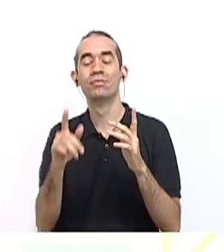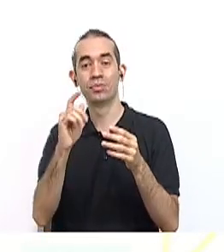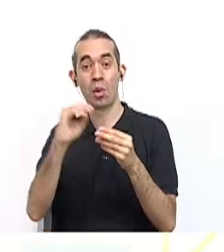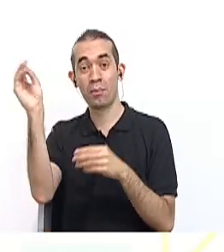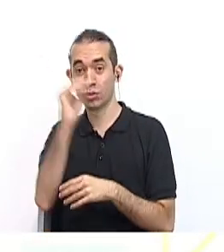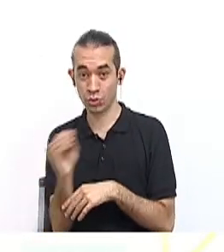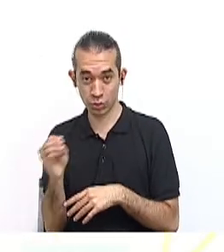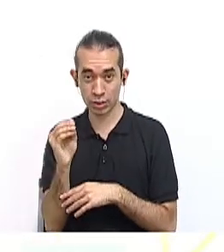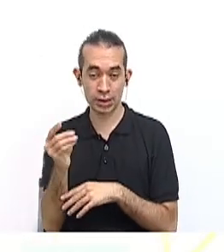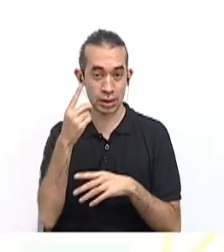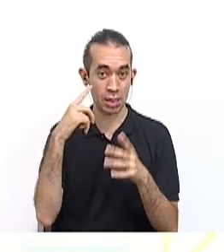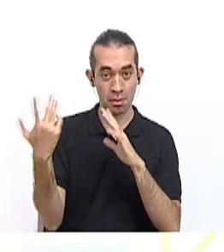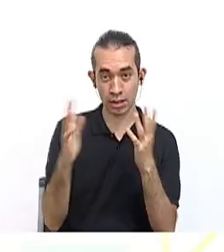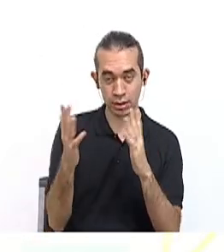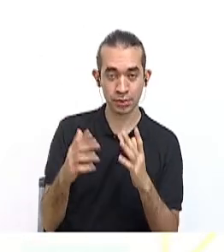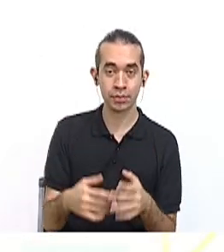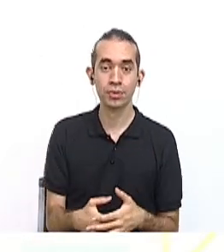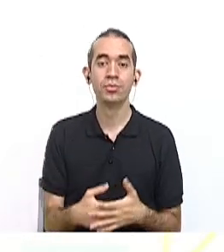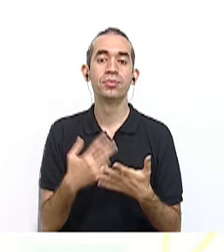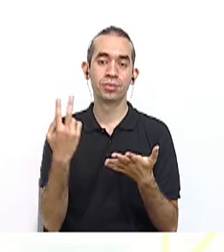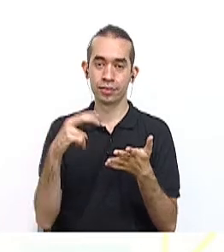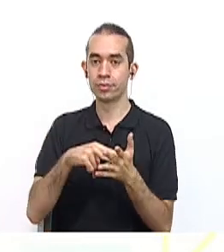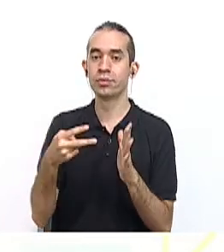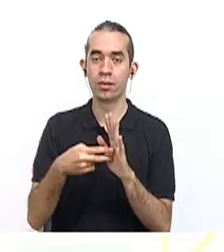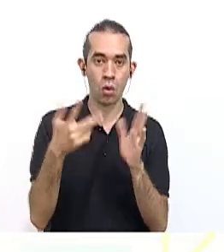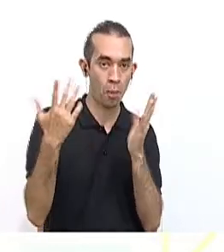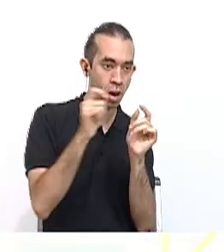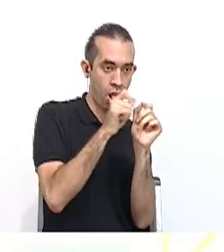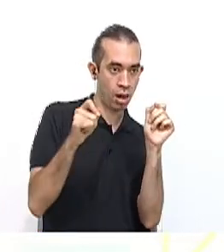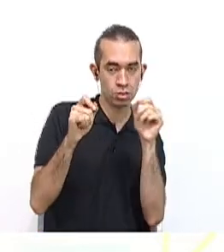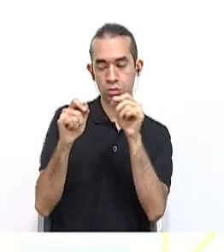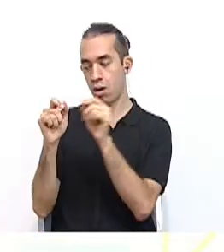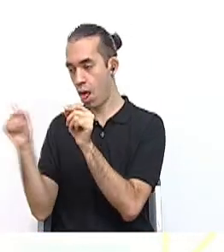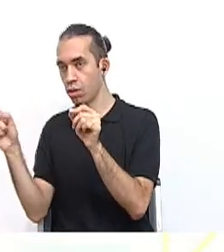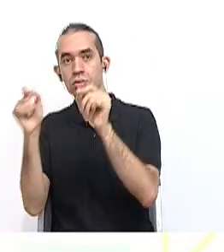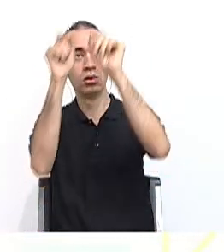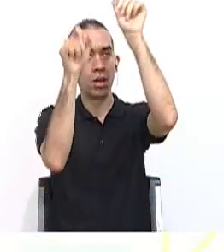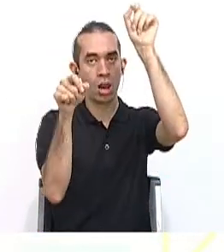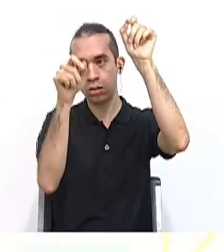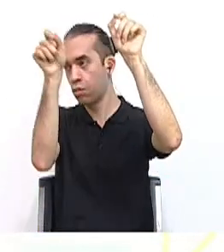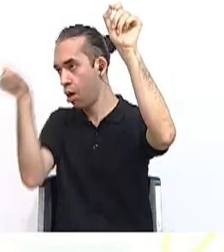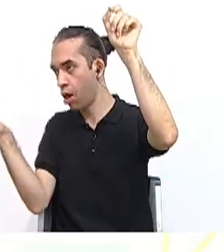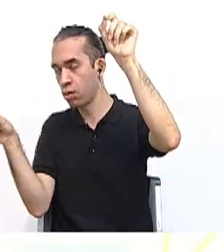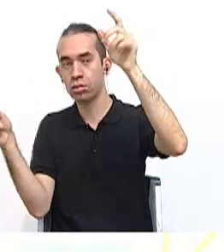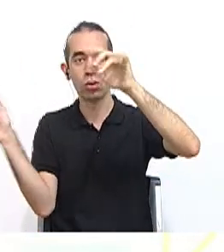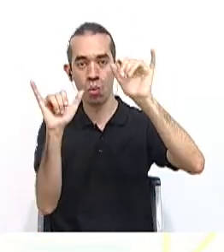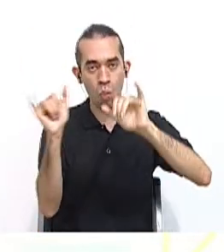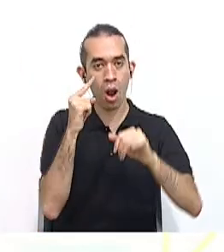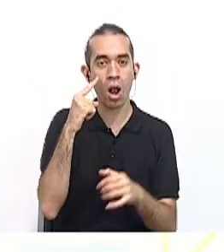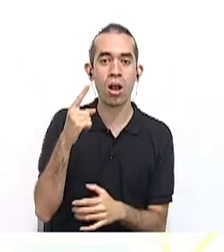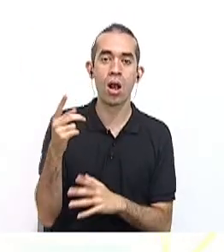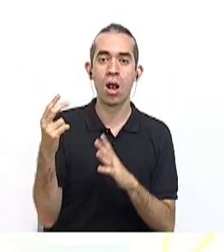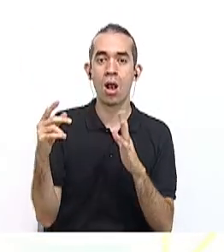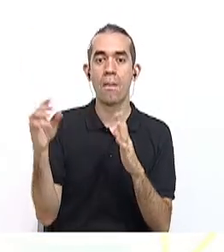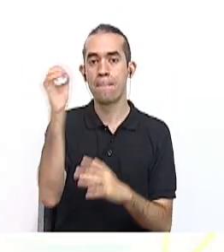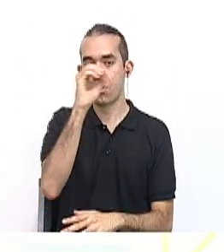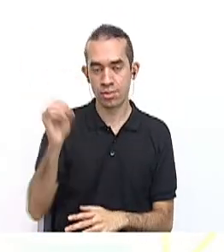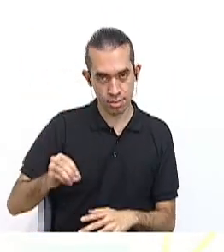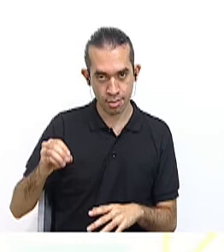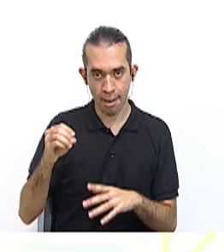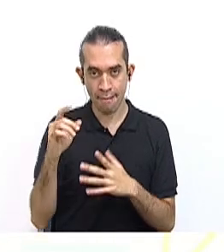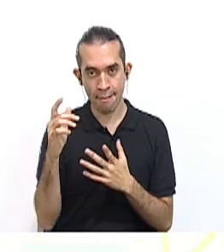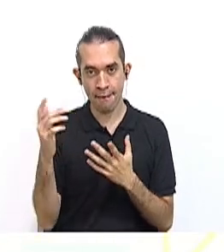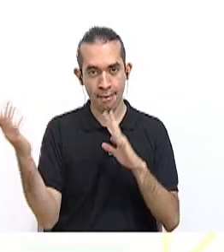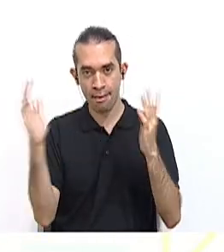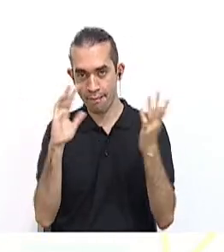tanto, como comparamos los lados y tienen la misma razón de semejanza y hay un ángulo igual, ¿recuerdan